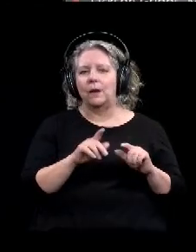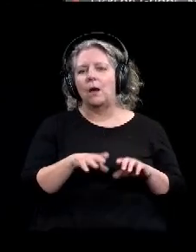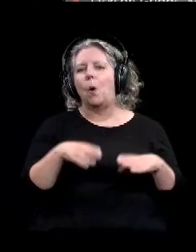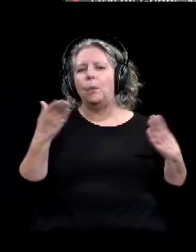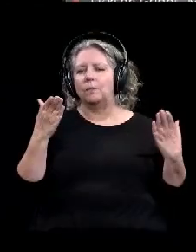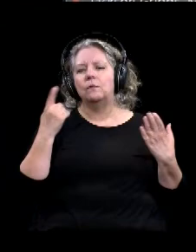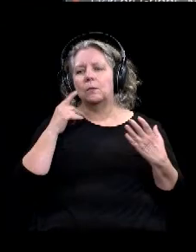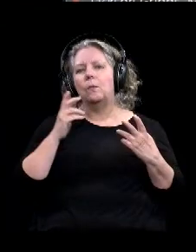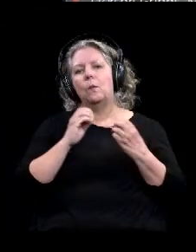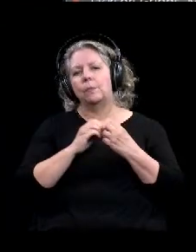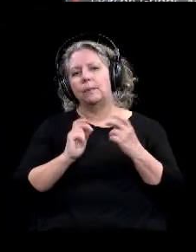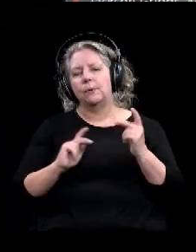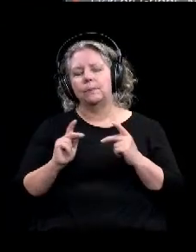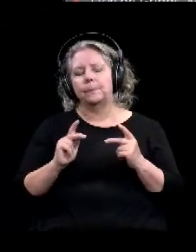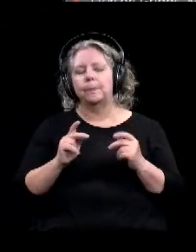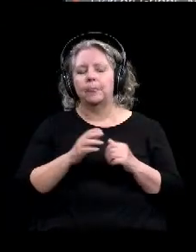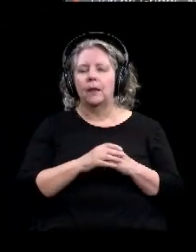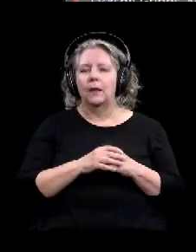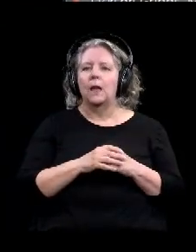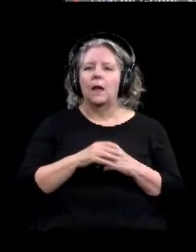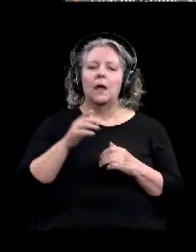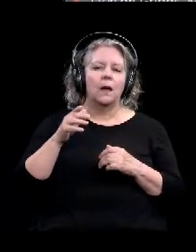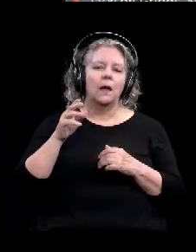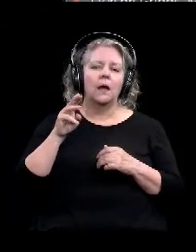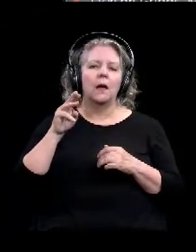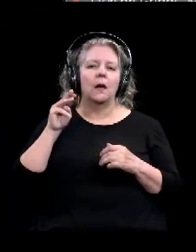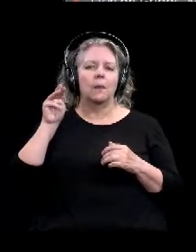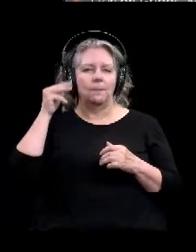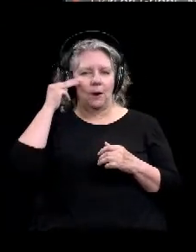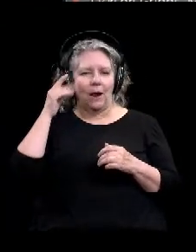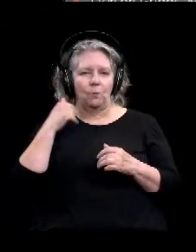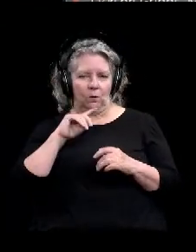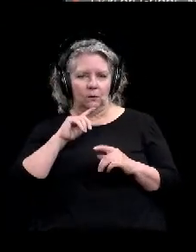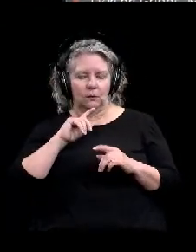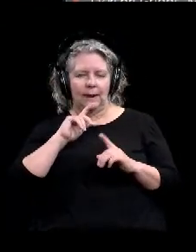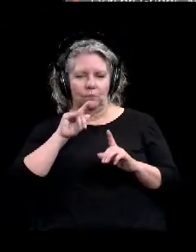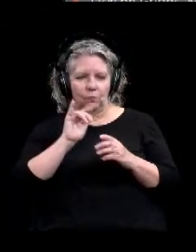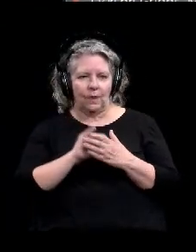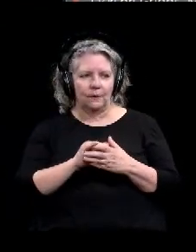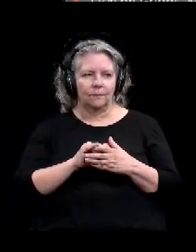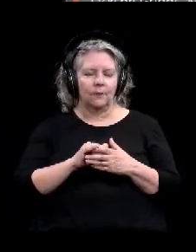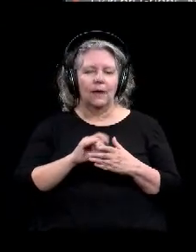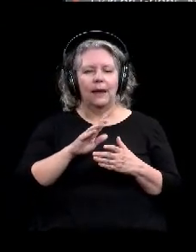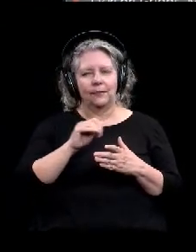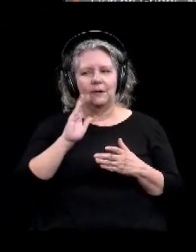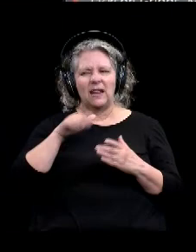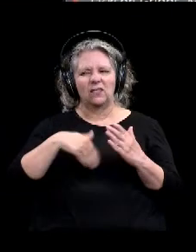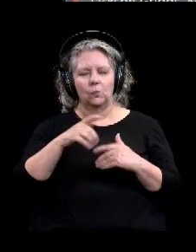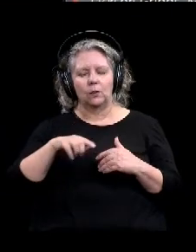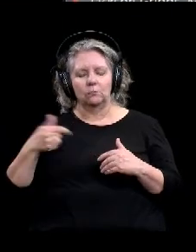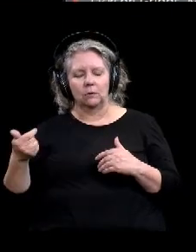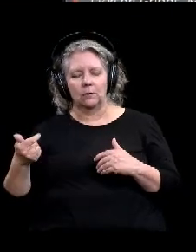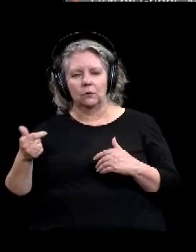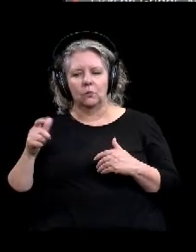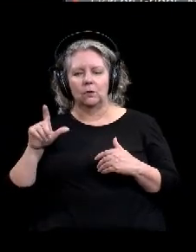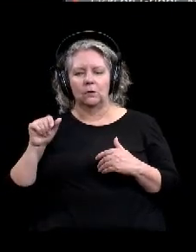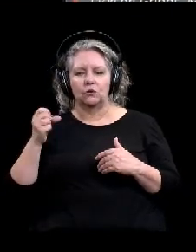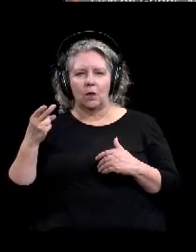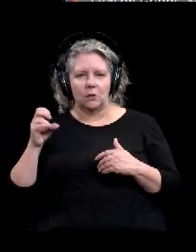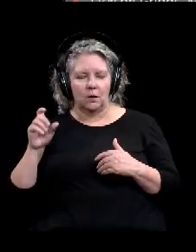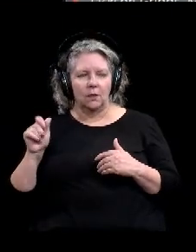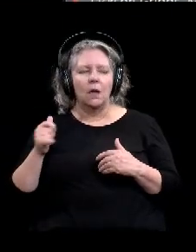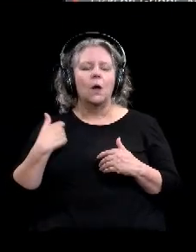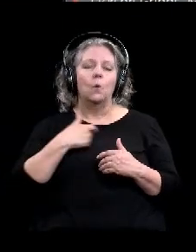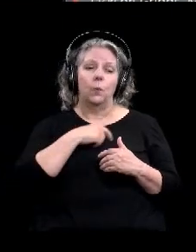totalmente cerradas esto estamos tomando mucha charla donde tenemos